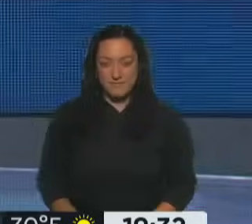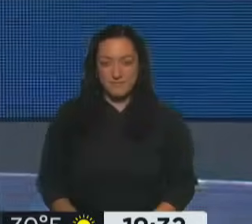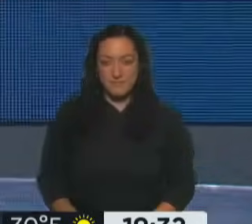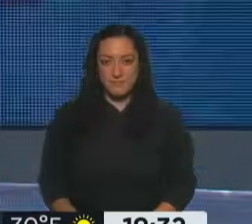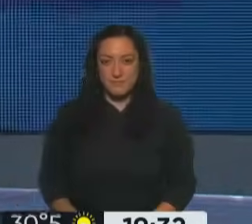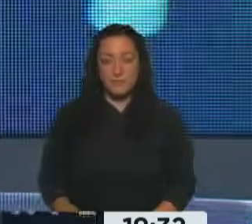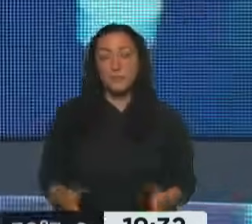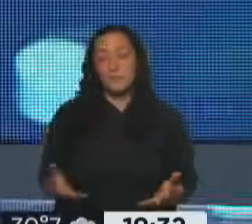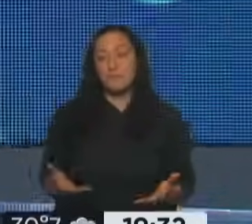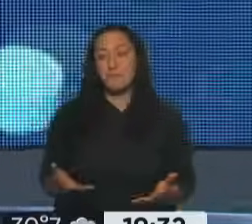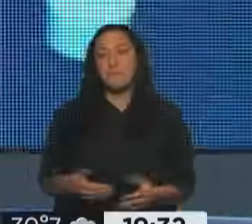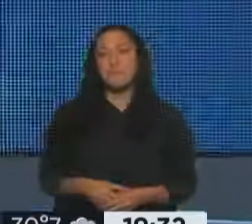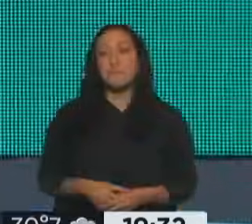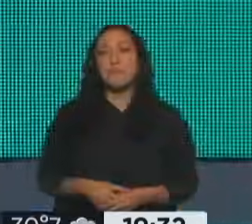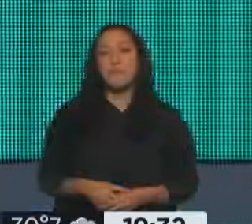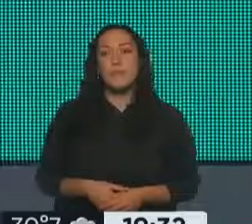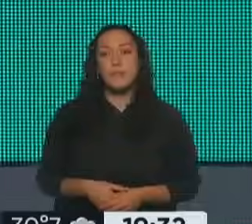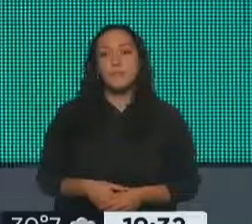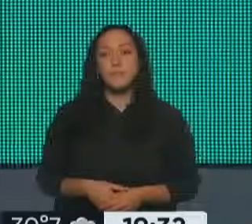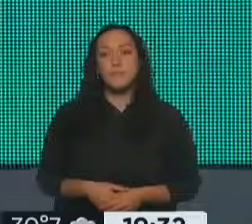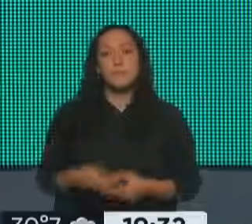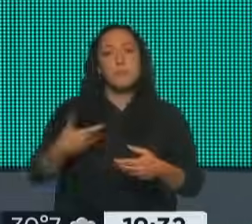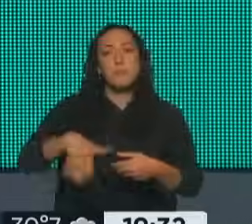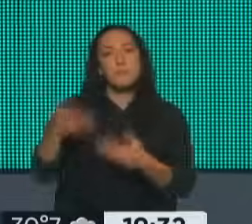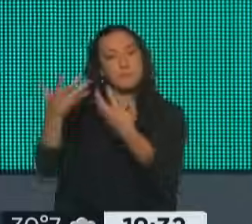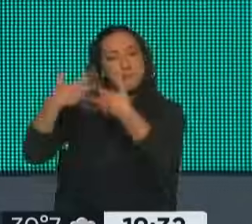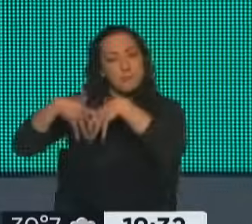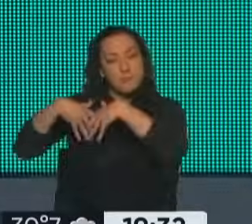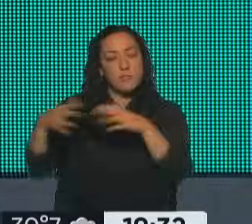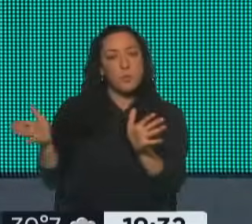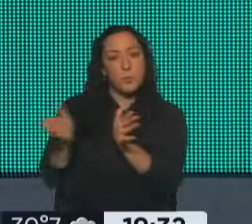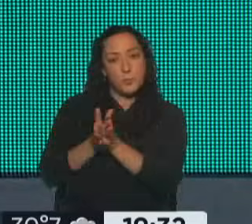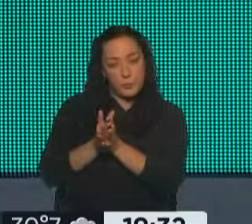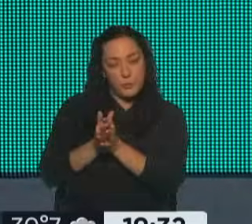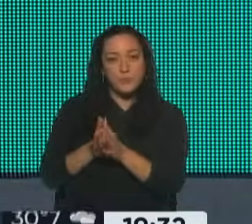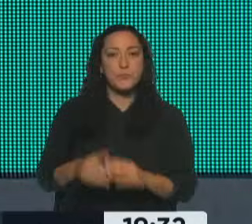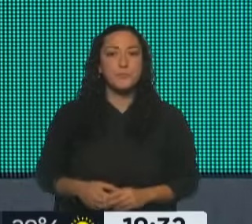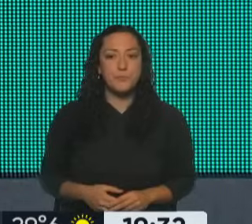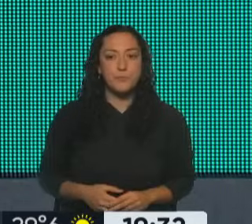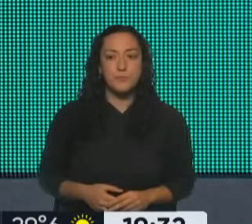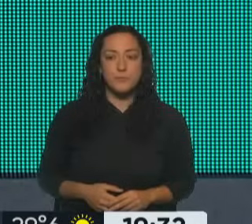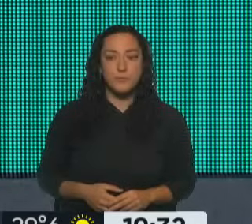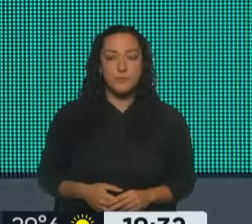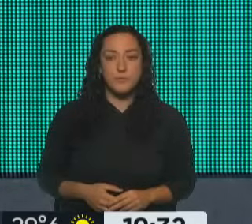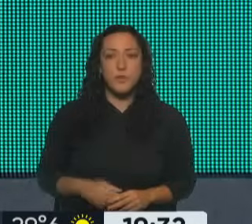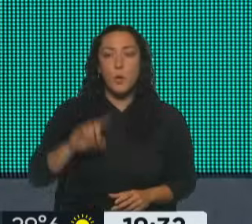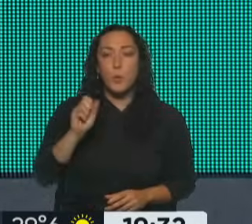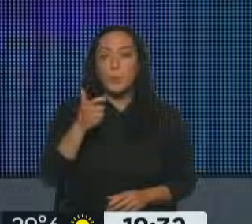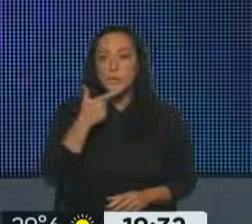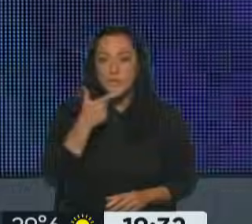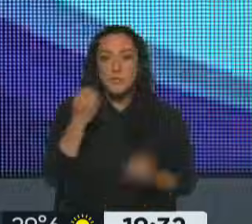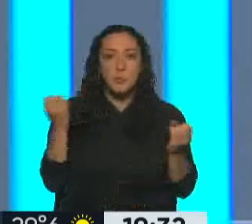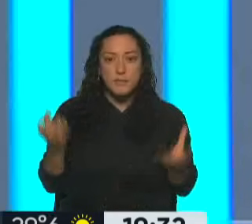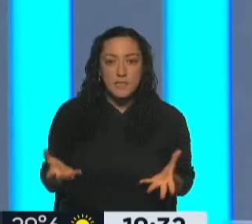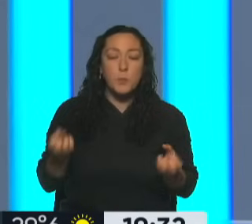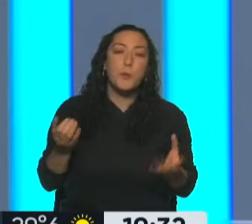Bueno, ahí estamos, ahí estamos. Vamos a pensar en voz alta, vamos a pensar juntos en voz alta. Luis Brustein, ¿cómo va la vida?